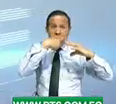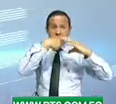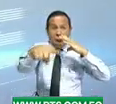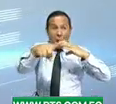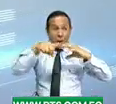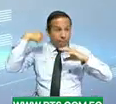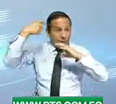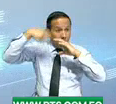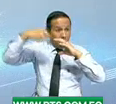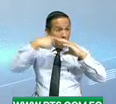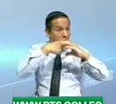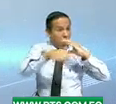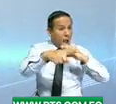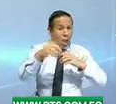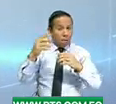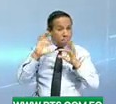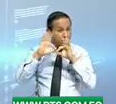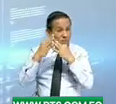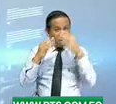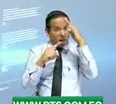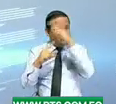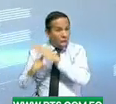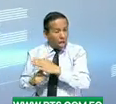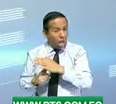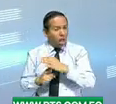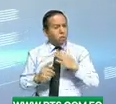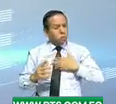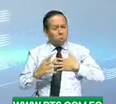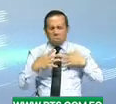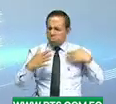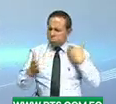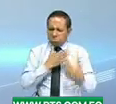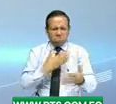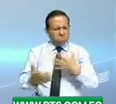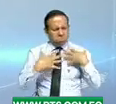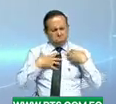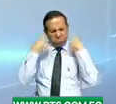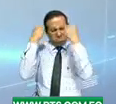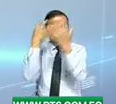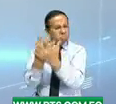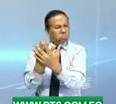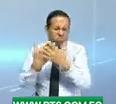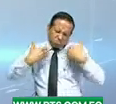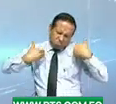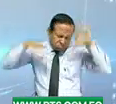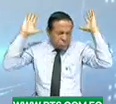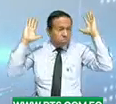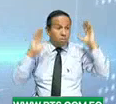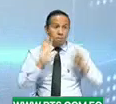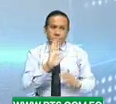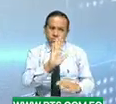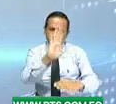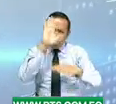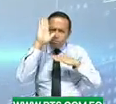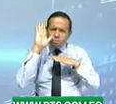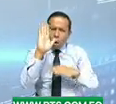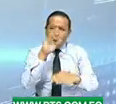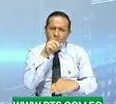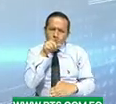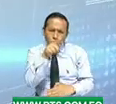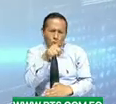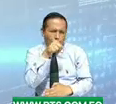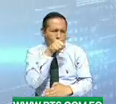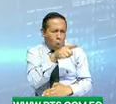video y le hace algo a mi familia, yo me voy a la cárcel. Y a mí no me importa irme a la cárcel, pero te prometo que